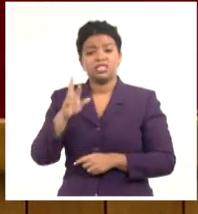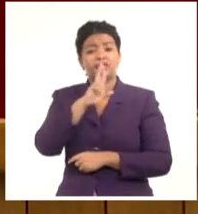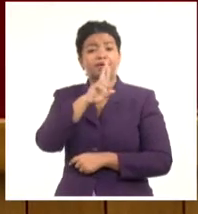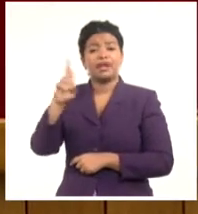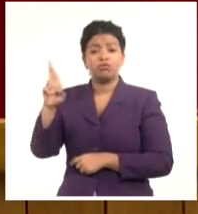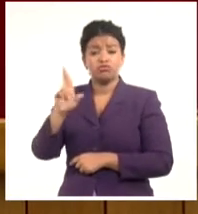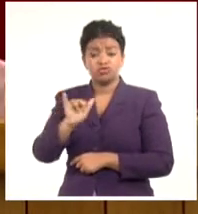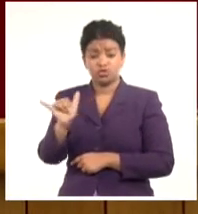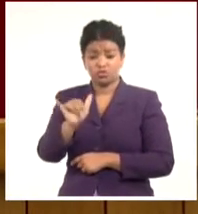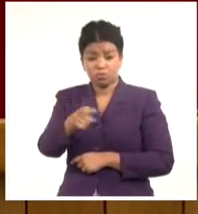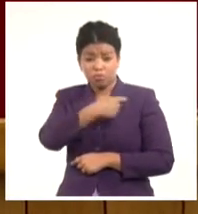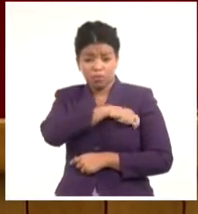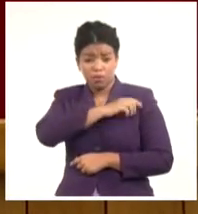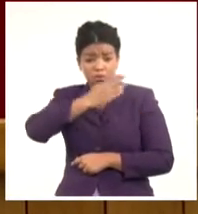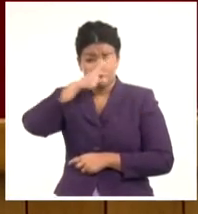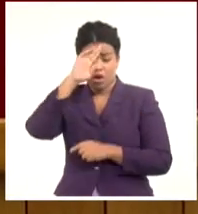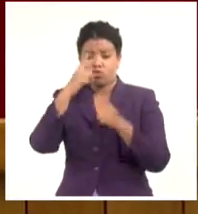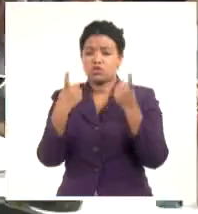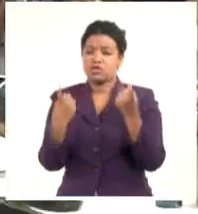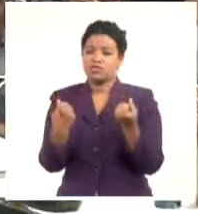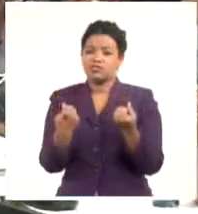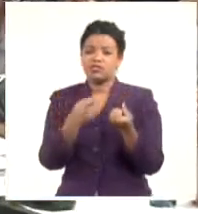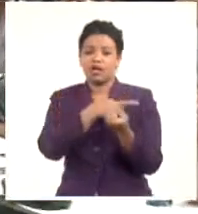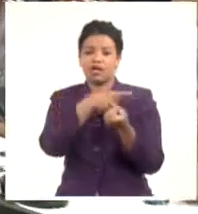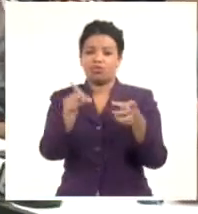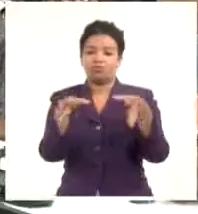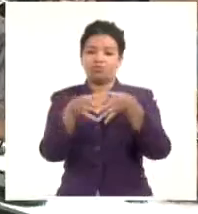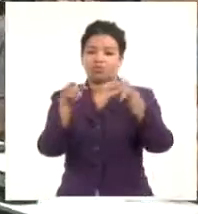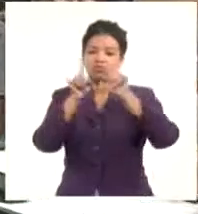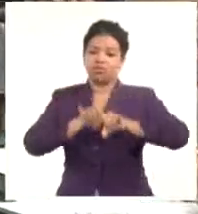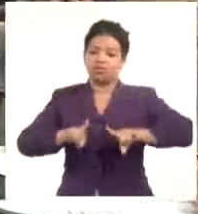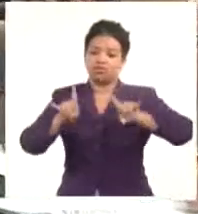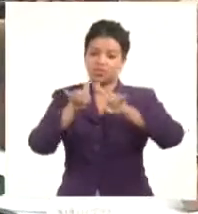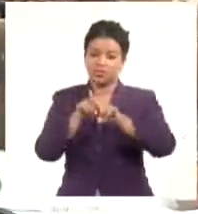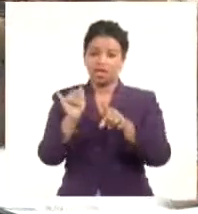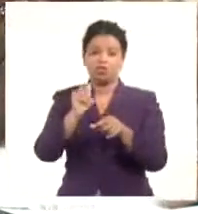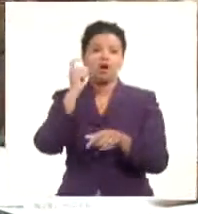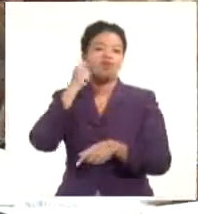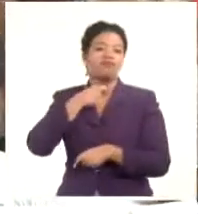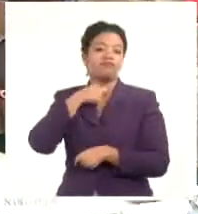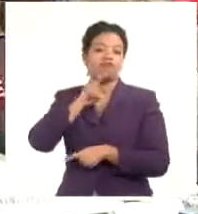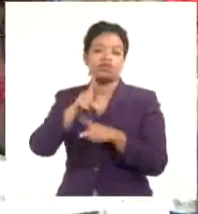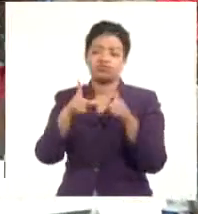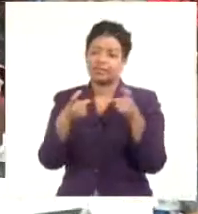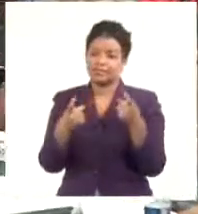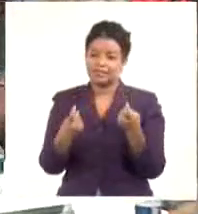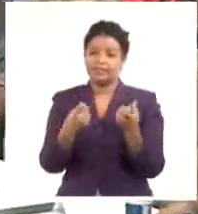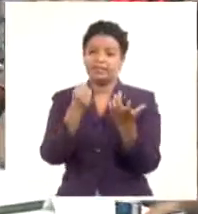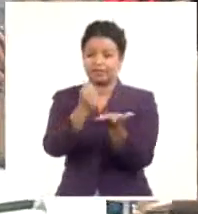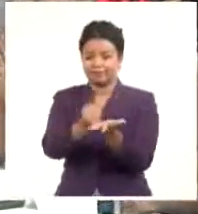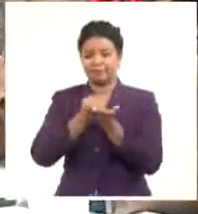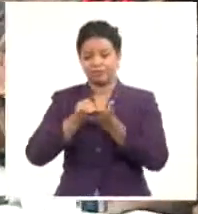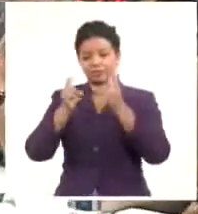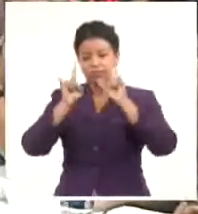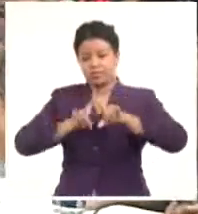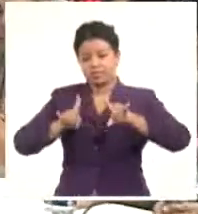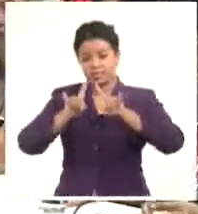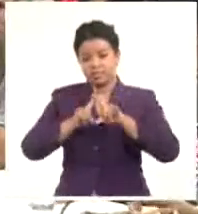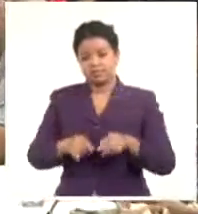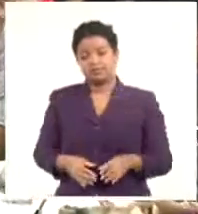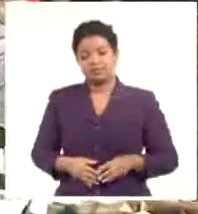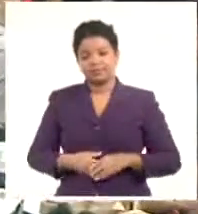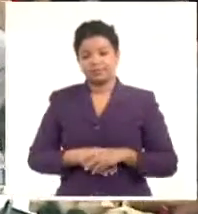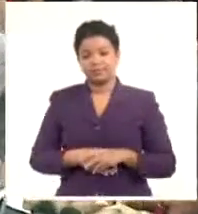cubana necesitan de los universitarios, necesitan de la Federación Estudiantil Universitaria.